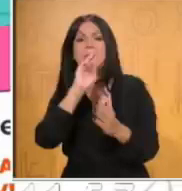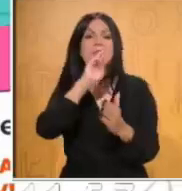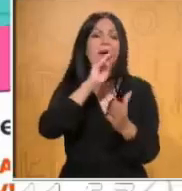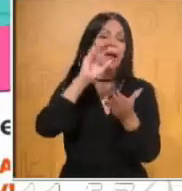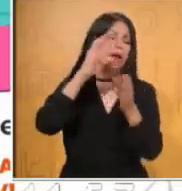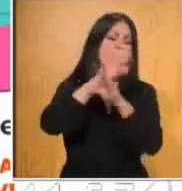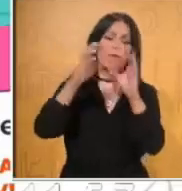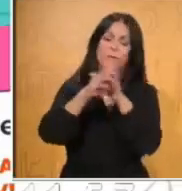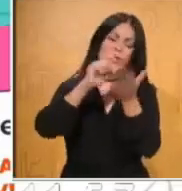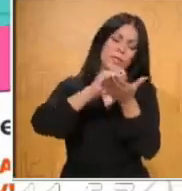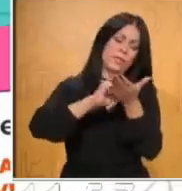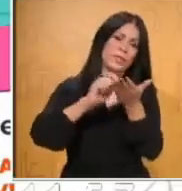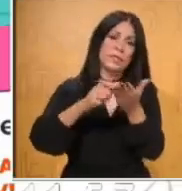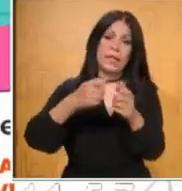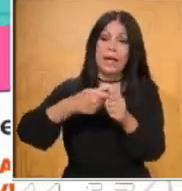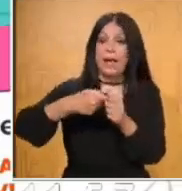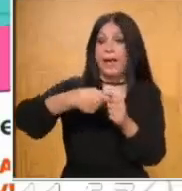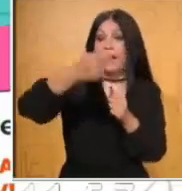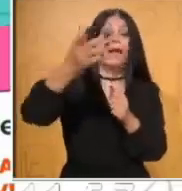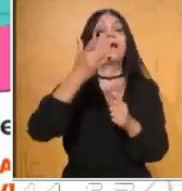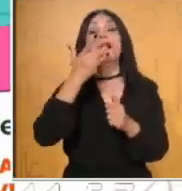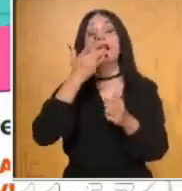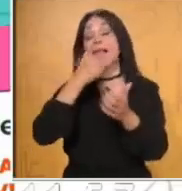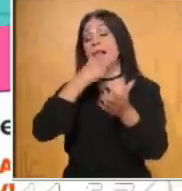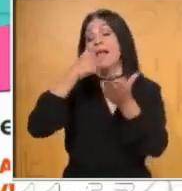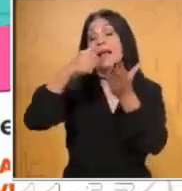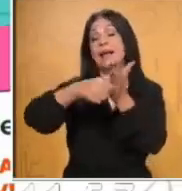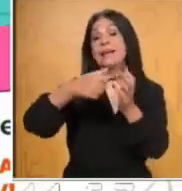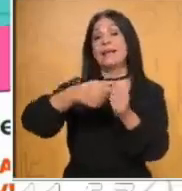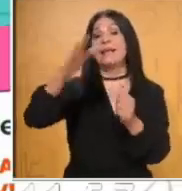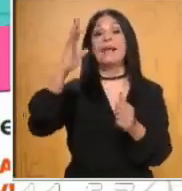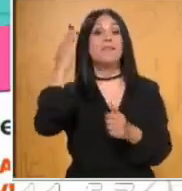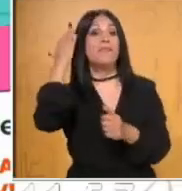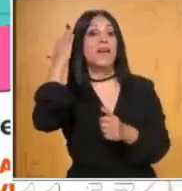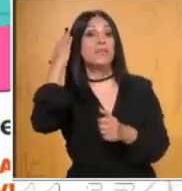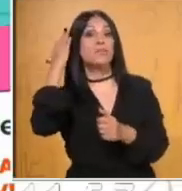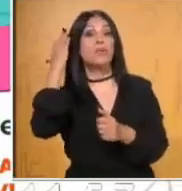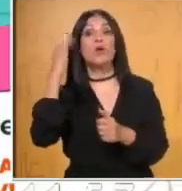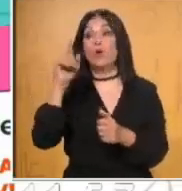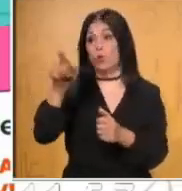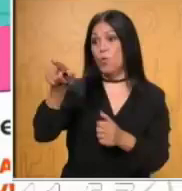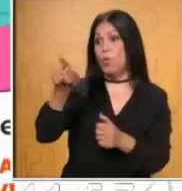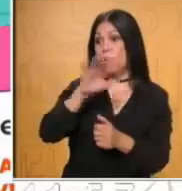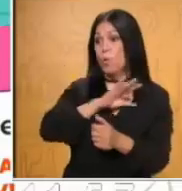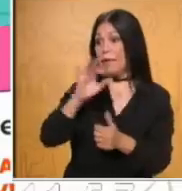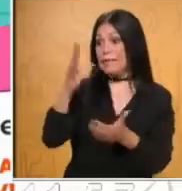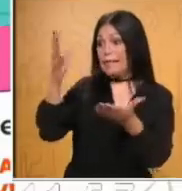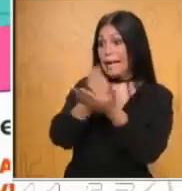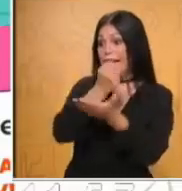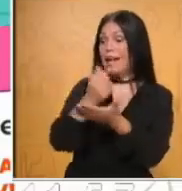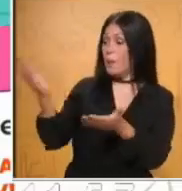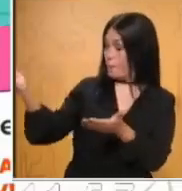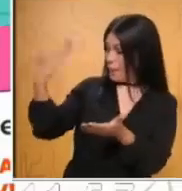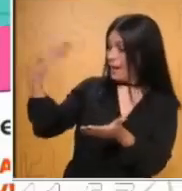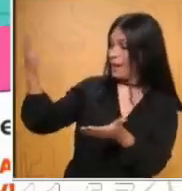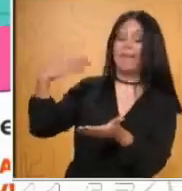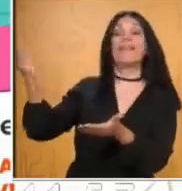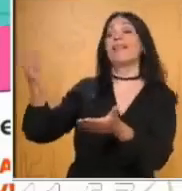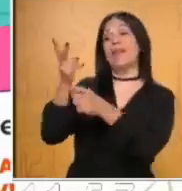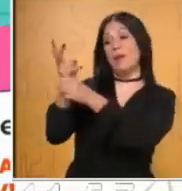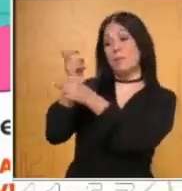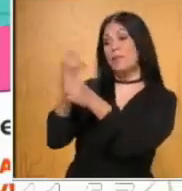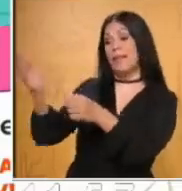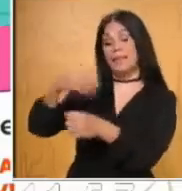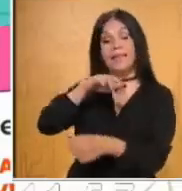para mamá y nosotros la vamos a compartir aquí. Al aire ustedes la van a poder leer y darle ese gran regalo a mamá. Nos vemos a la